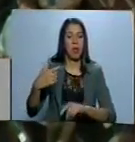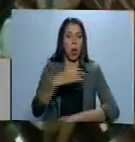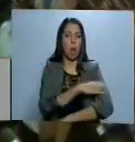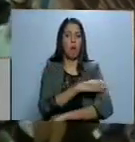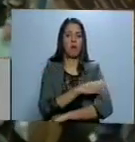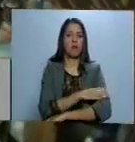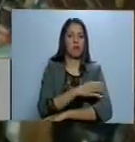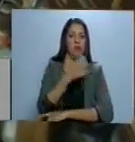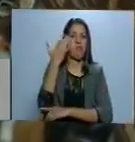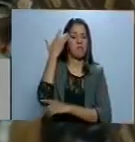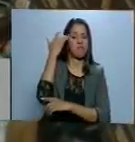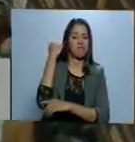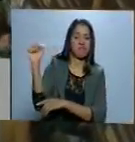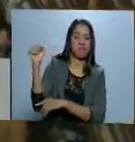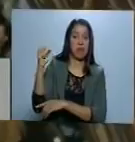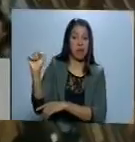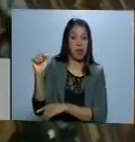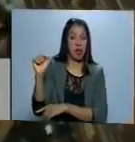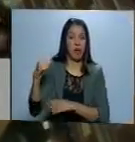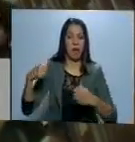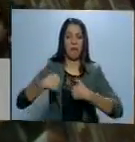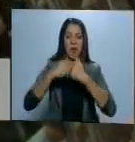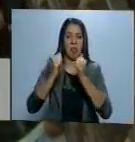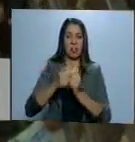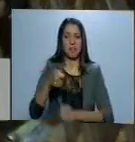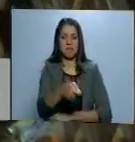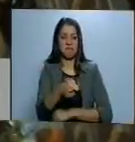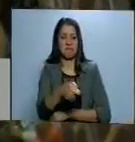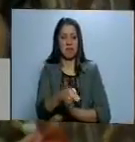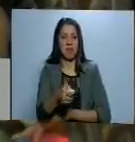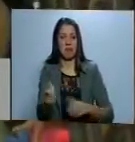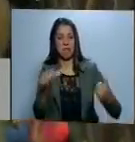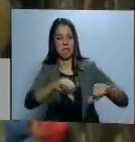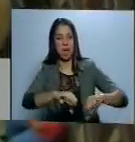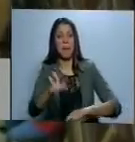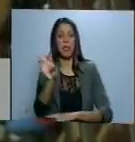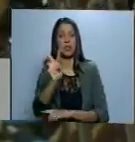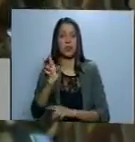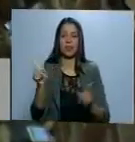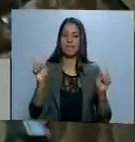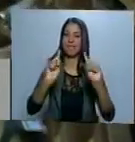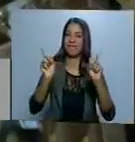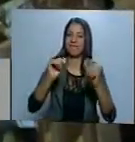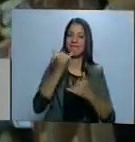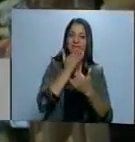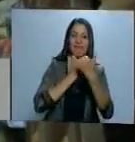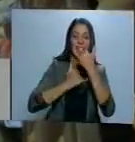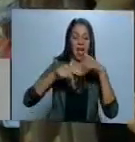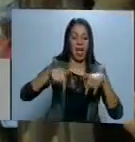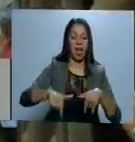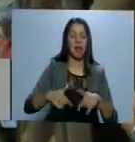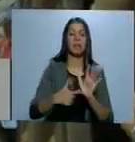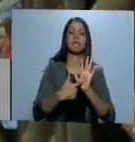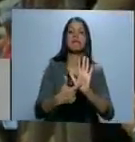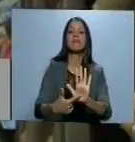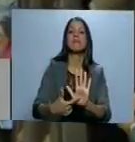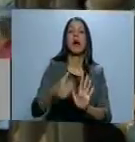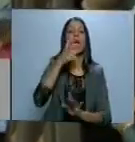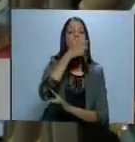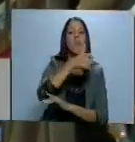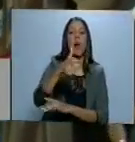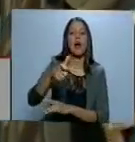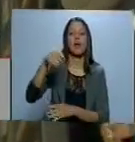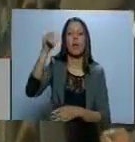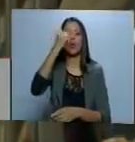violencia podían derrotar a Venezuela. Aquí está una lección histórica que ha dado el pueblo del